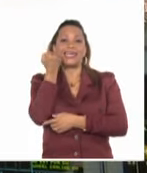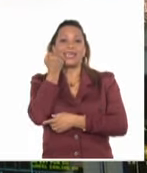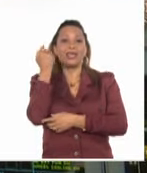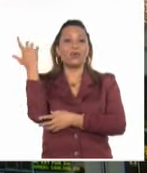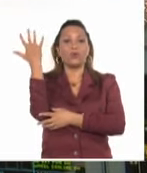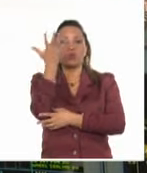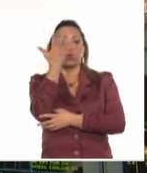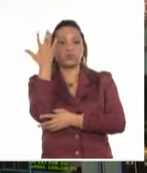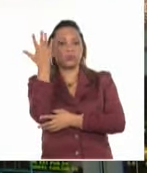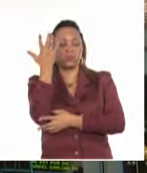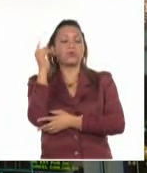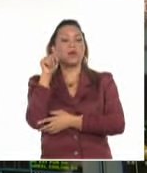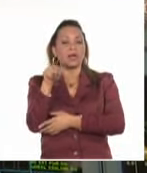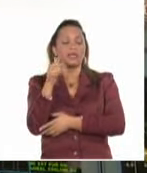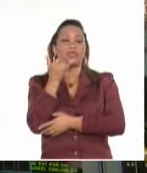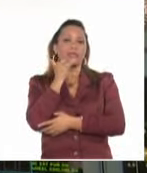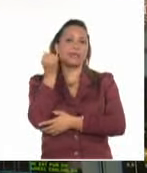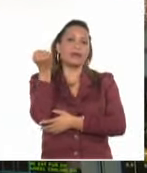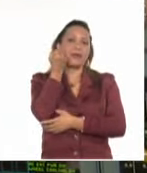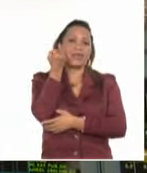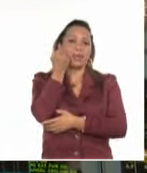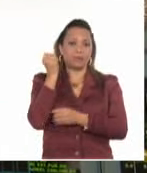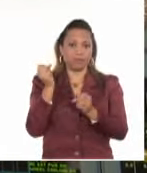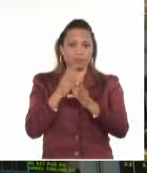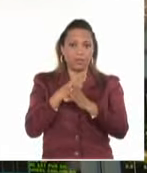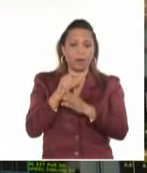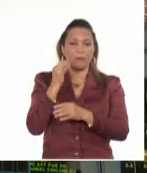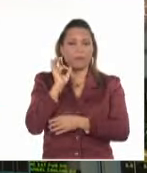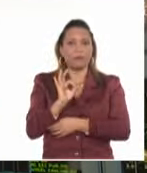superficie, lo que provocó que hubo hacer